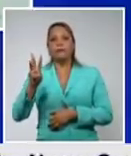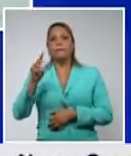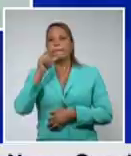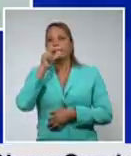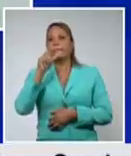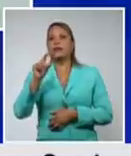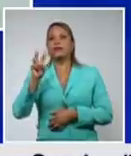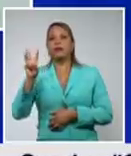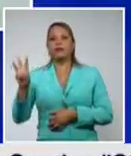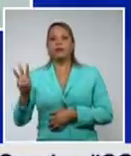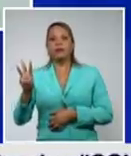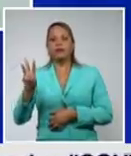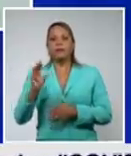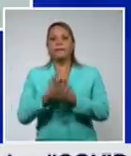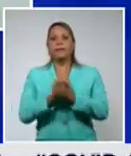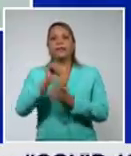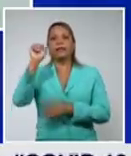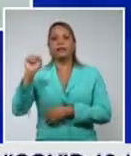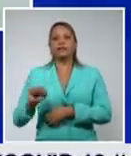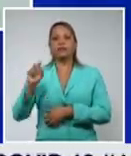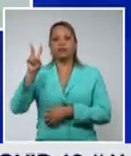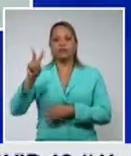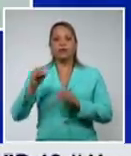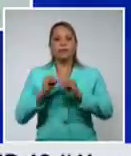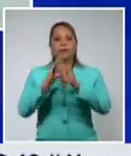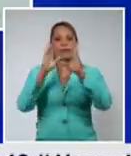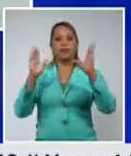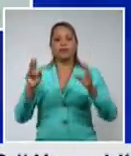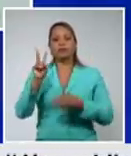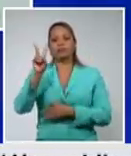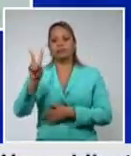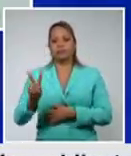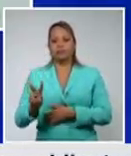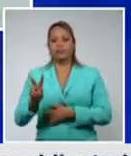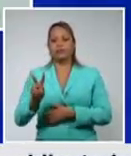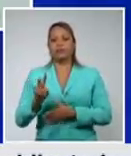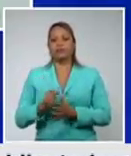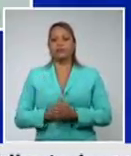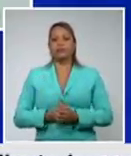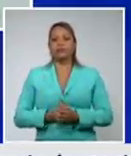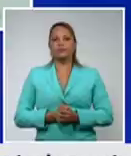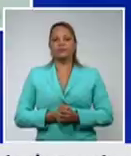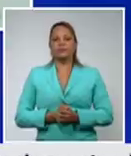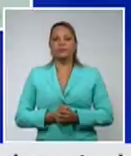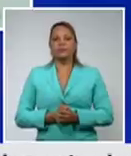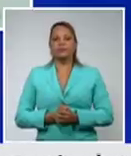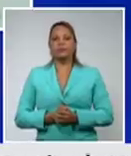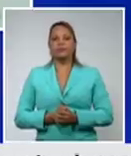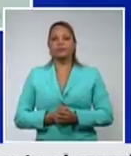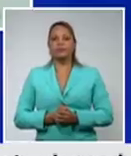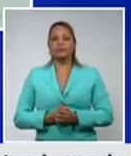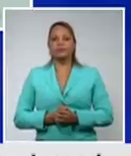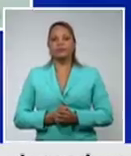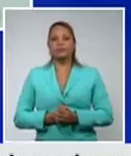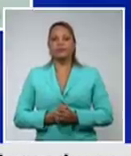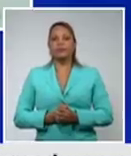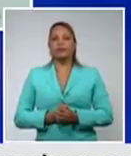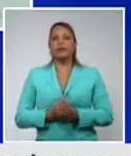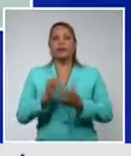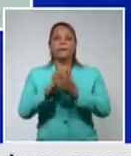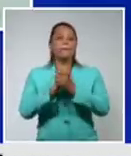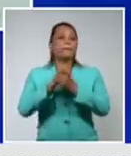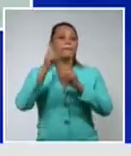y Melena del Sur y Madruga con 2 casos autóctonos cada uno. Matanzas,